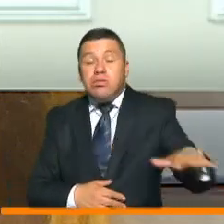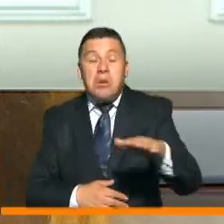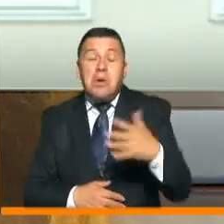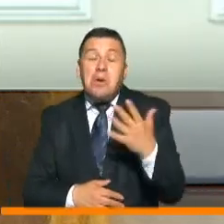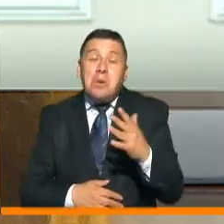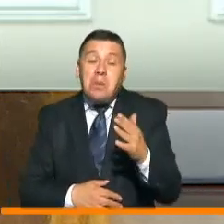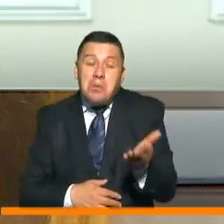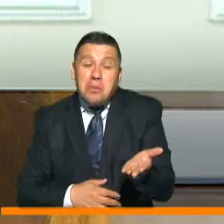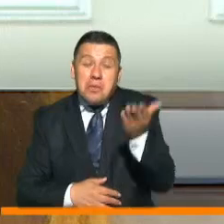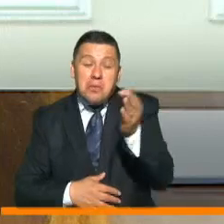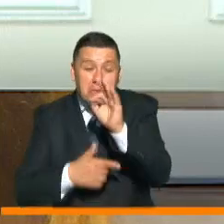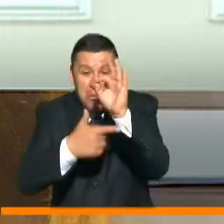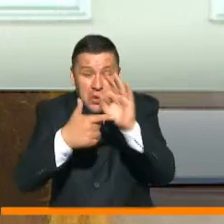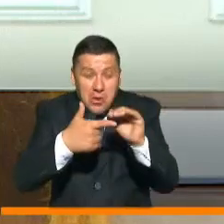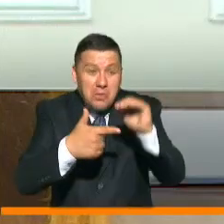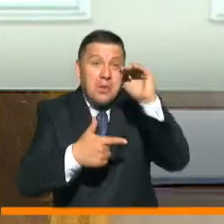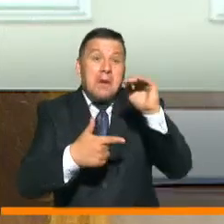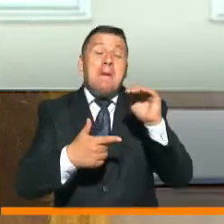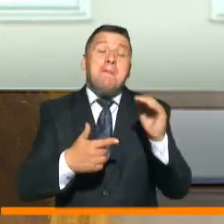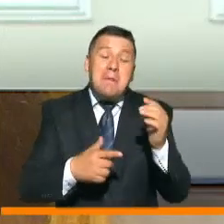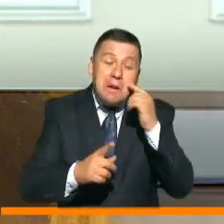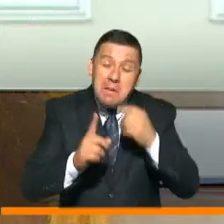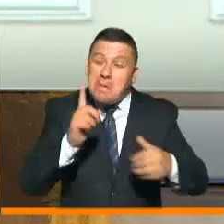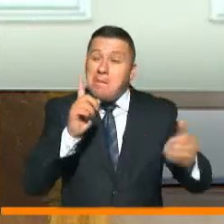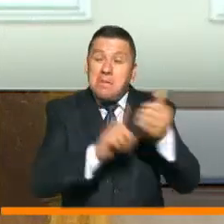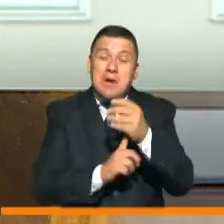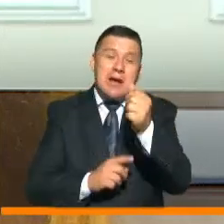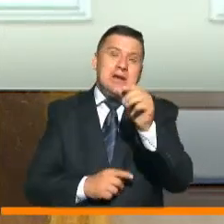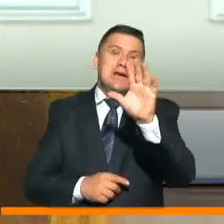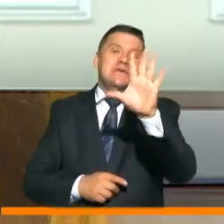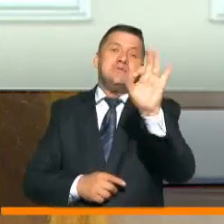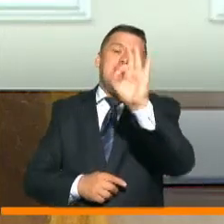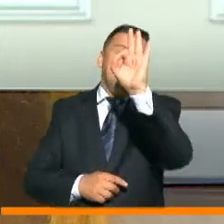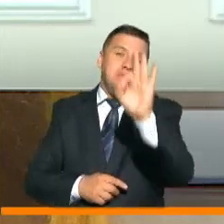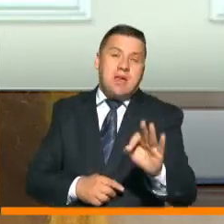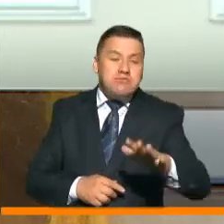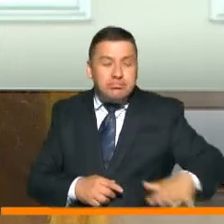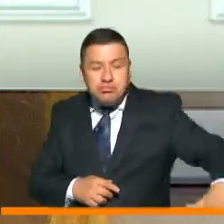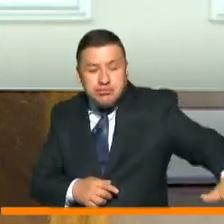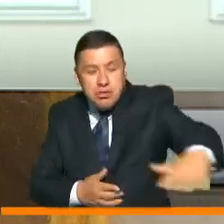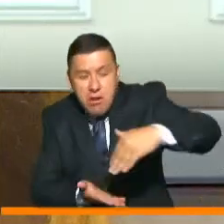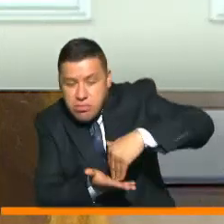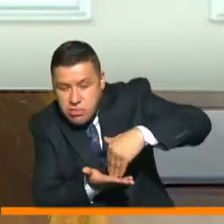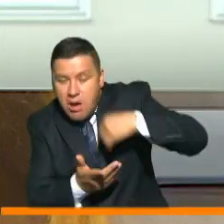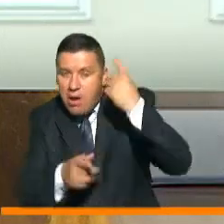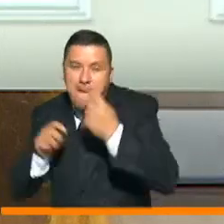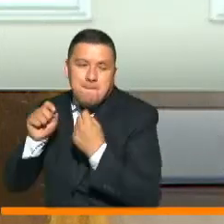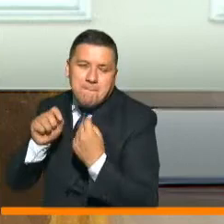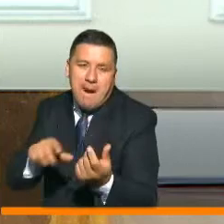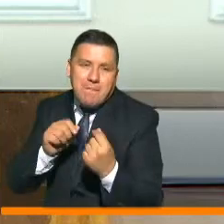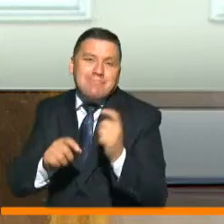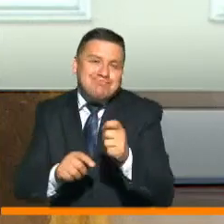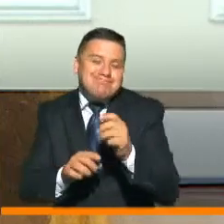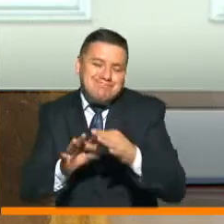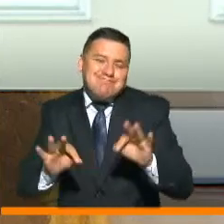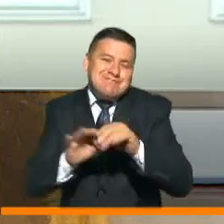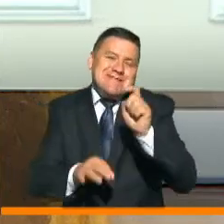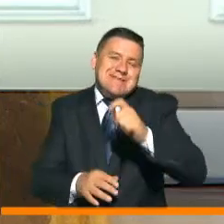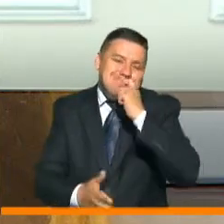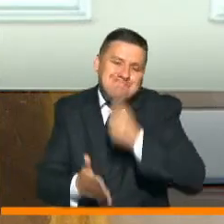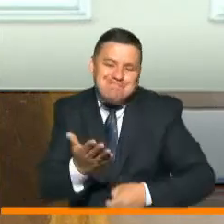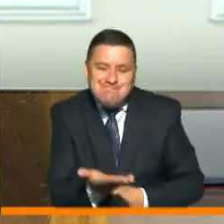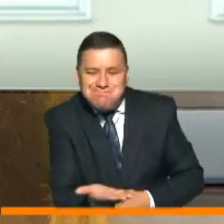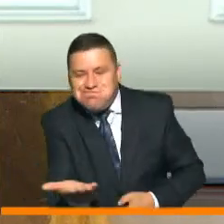podría subir, pero esencialmente estaríamos llegando al 50% de la población vulnerable de nuestro país y eso sería